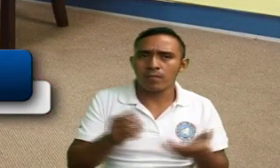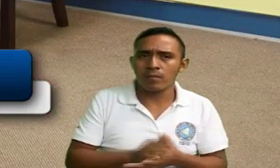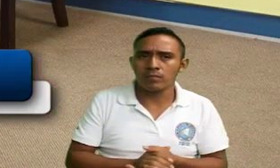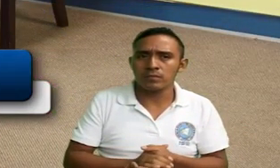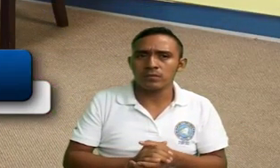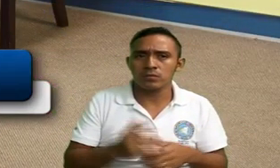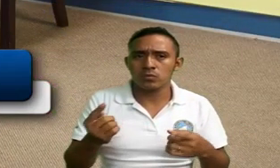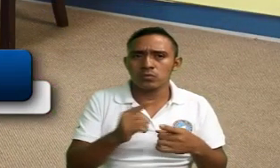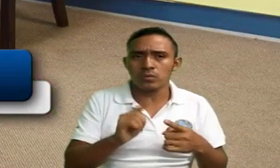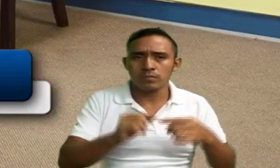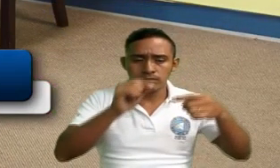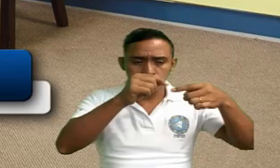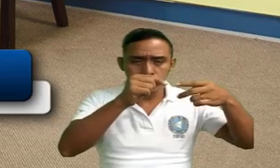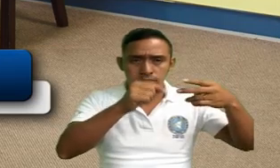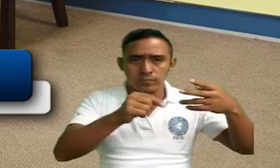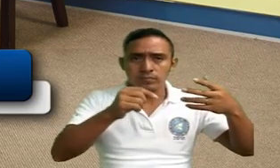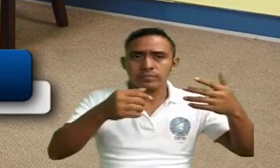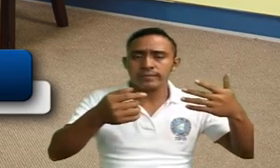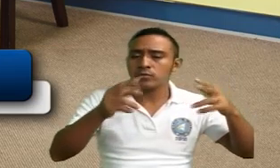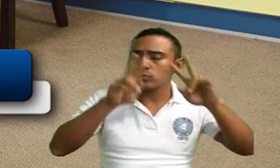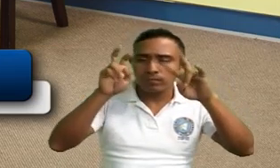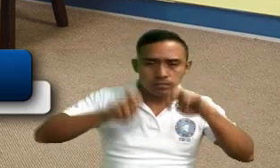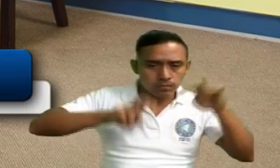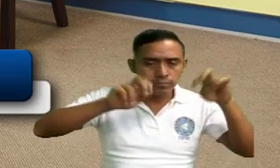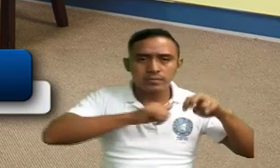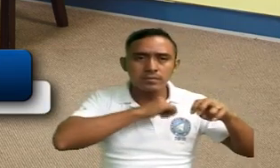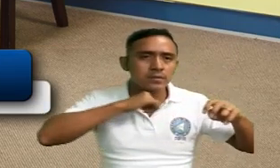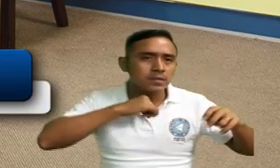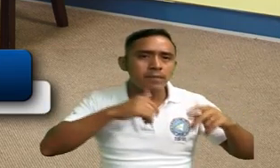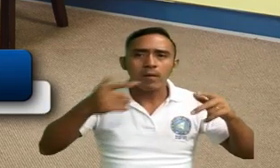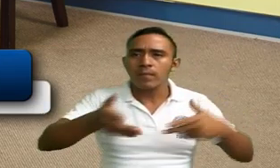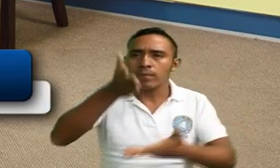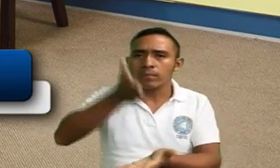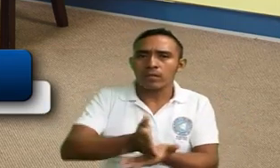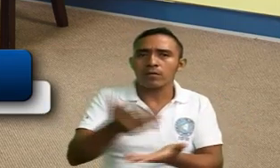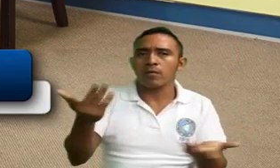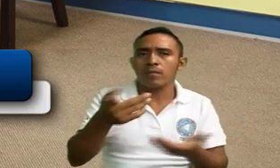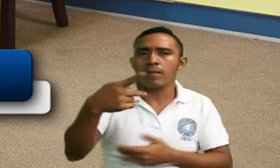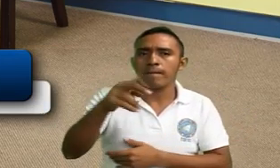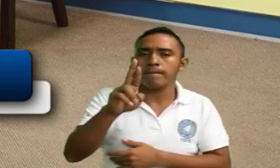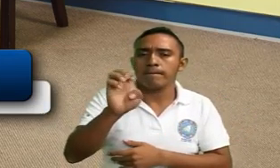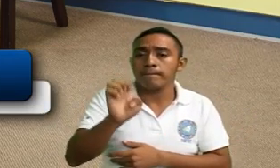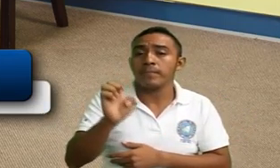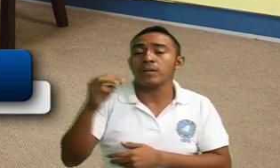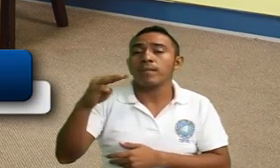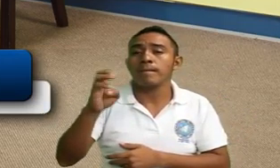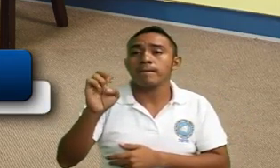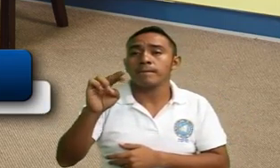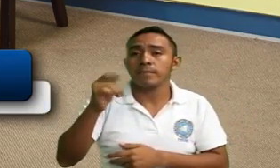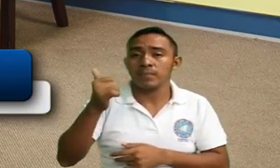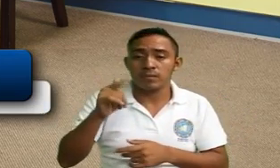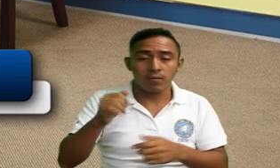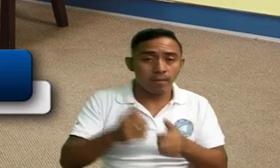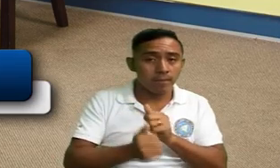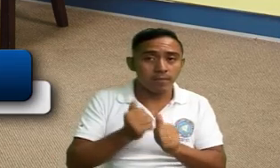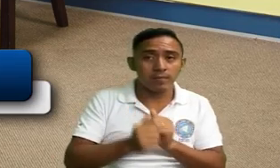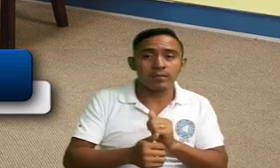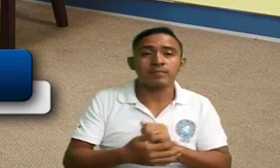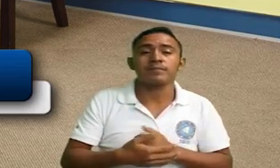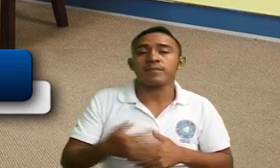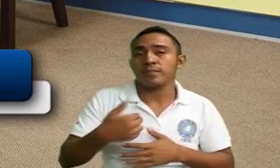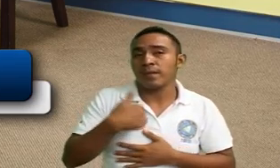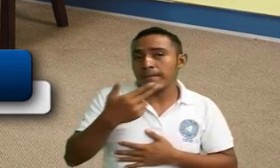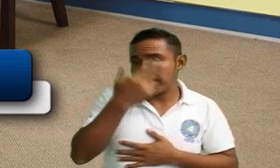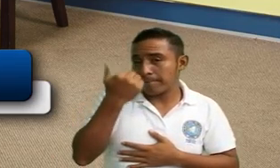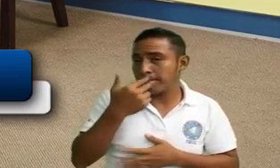ejemplo, ¿solo con los síntomas hay diagnóstico, hay exámenes para decir sí, no tiene síndrome premenstrual? ¿O no? Bueno, no. Una pregunta